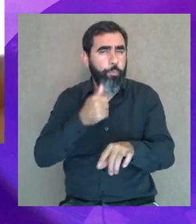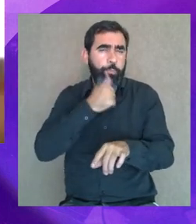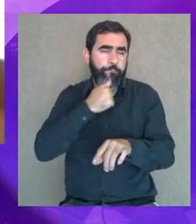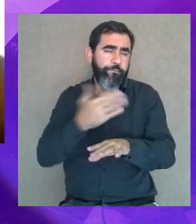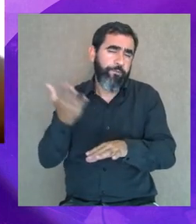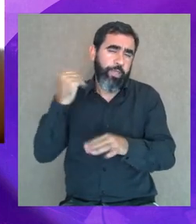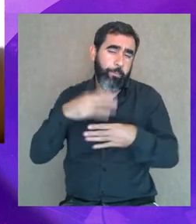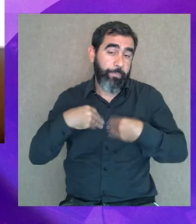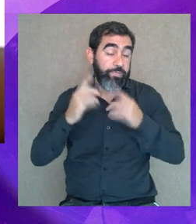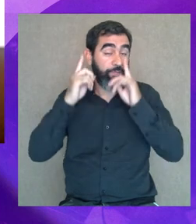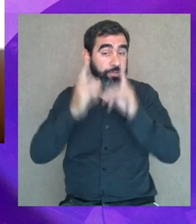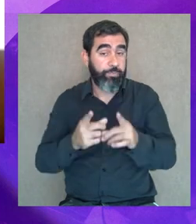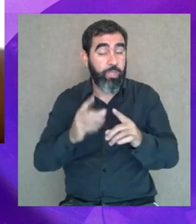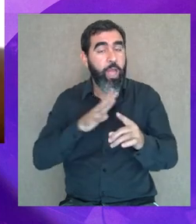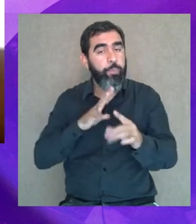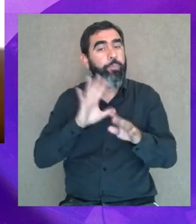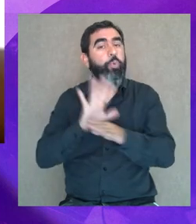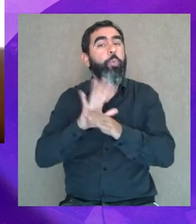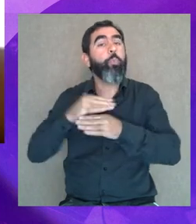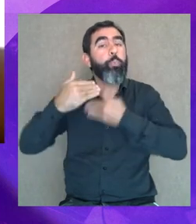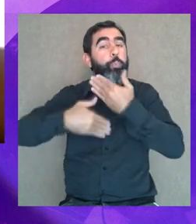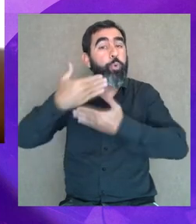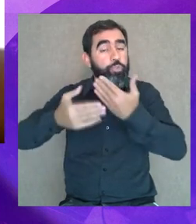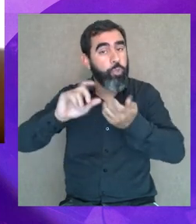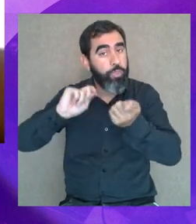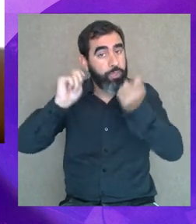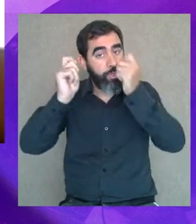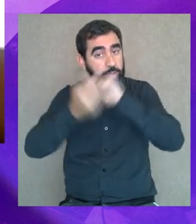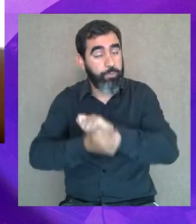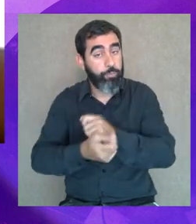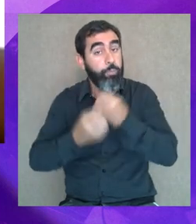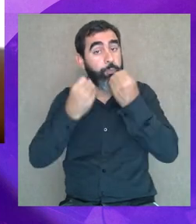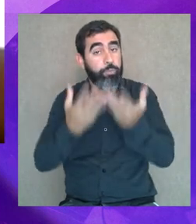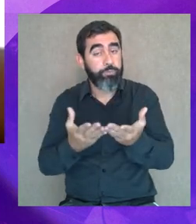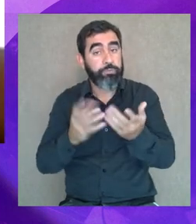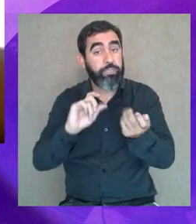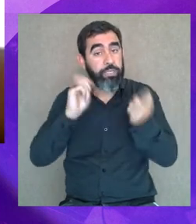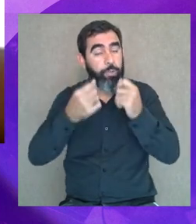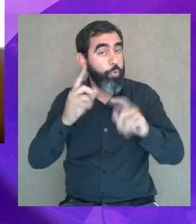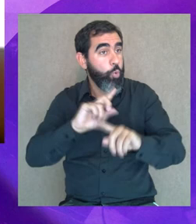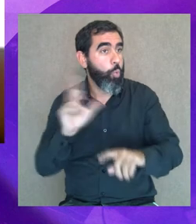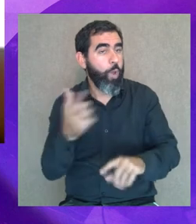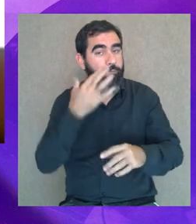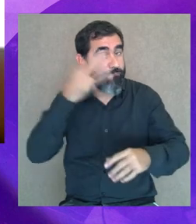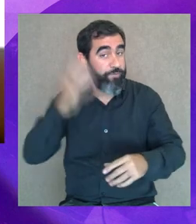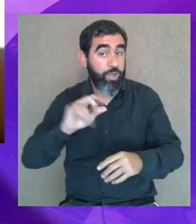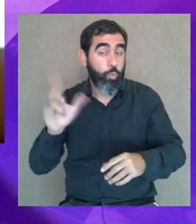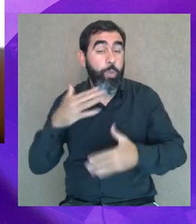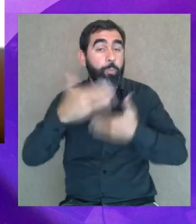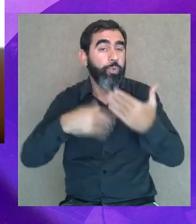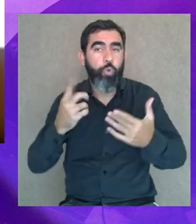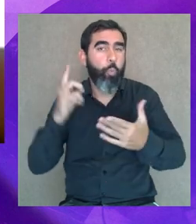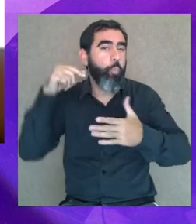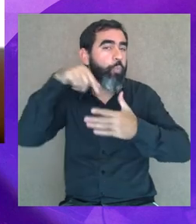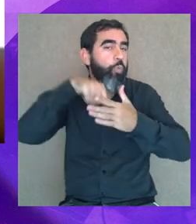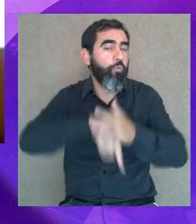estamos en un proceso por eso te decía es un proceso de cambio porque digo si el cambio no es real y no tiene un proceso no es